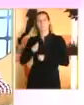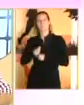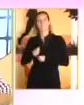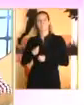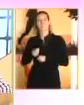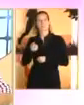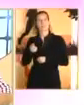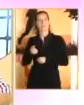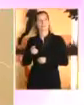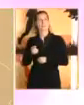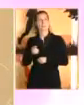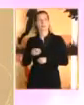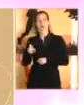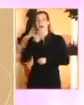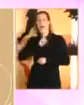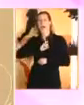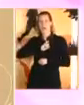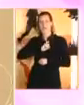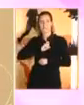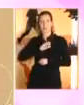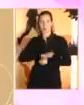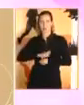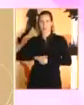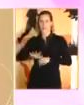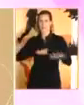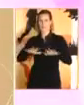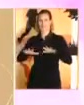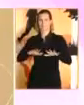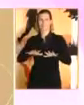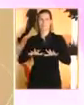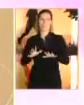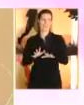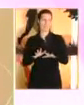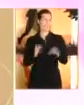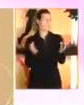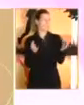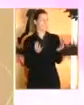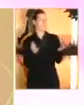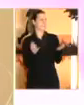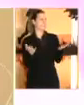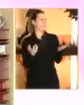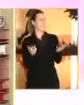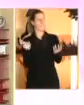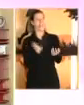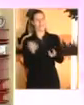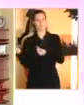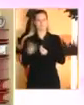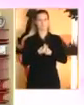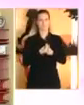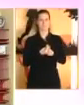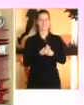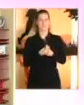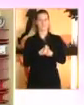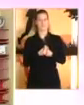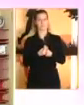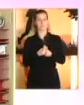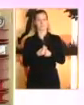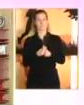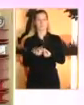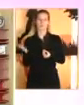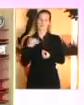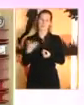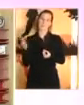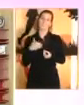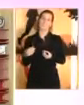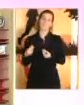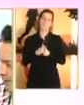nervioso. ¿Eh? Nos ha avisado. ¿Qué te pasa? Ven, Diego, ven aquí. Venga, ven. Vete con Rodrigo, a ven ver. Aquí. Venga, Diego. A ver. ¿Dónde quieres